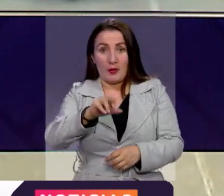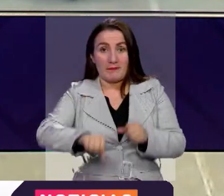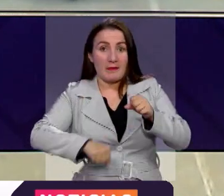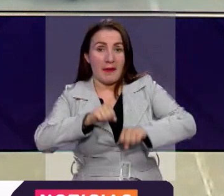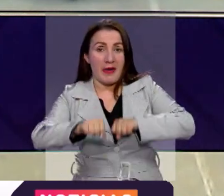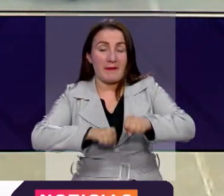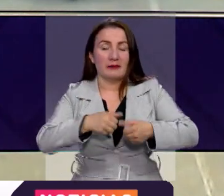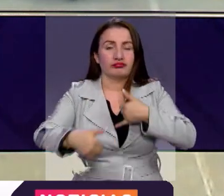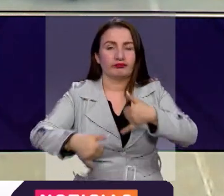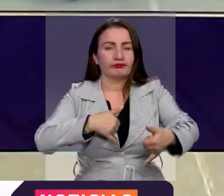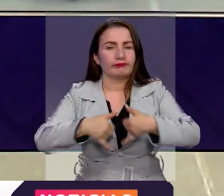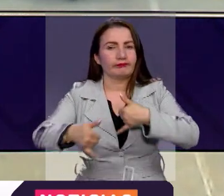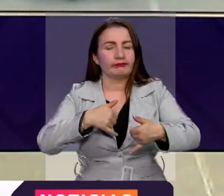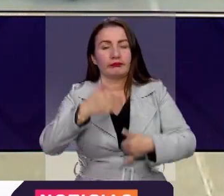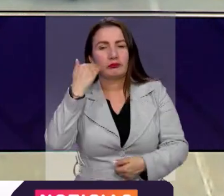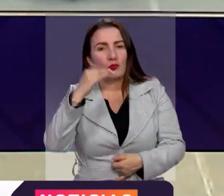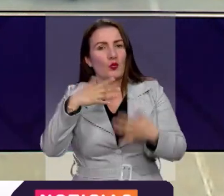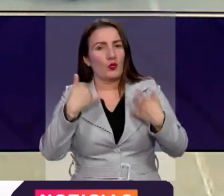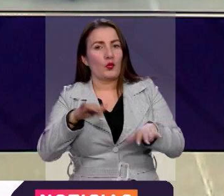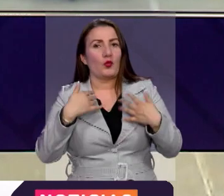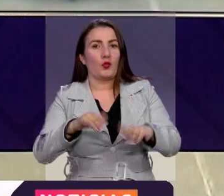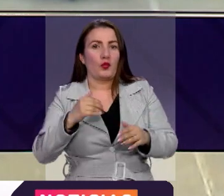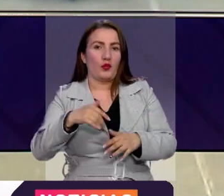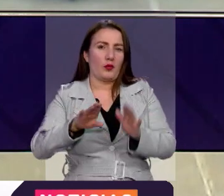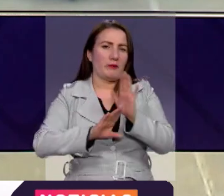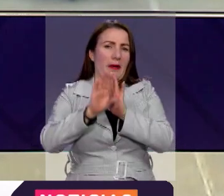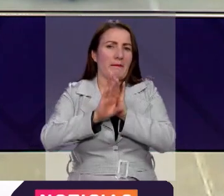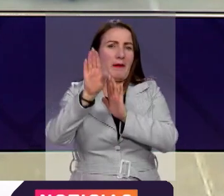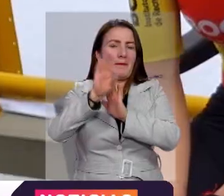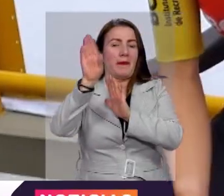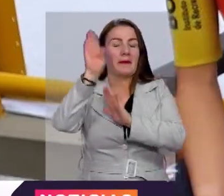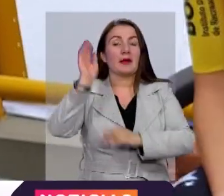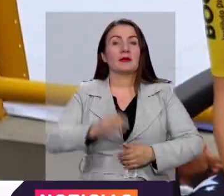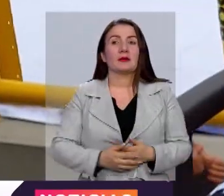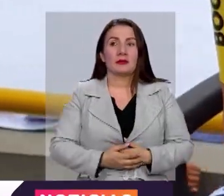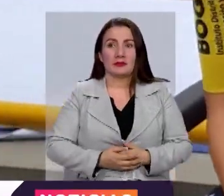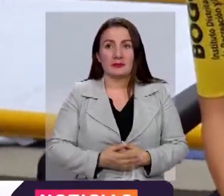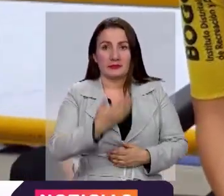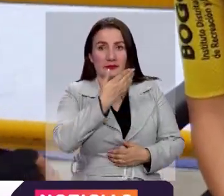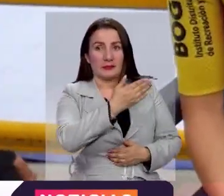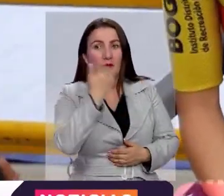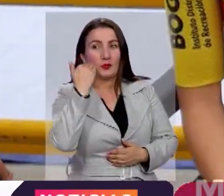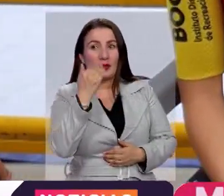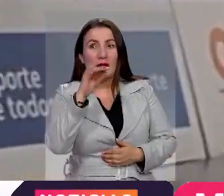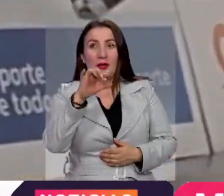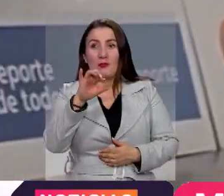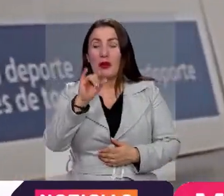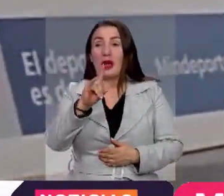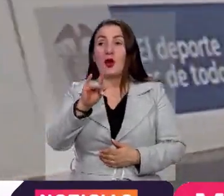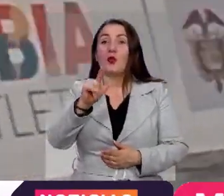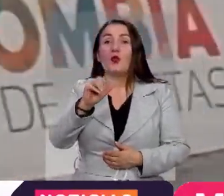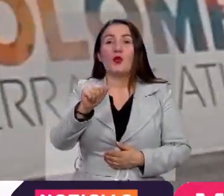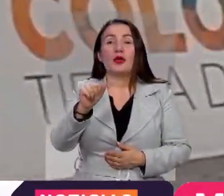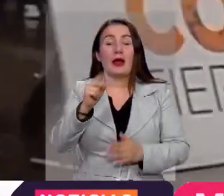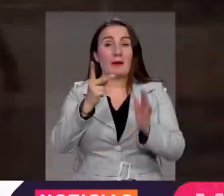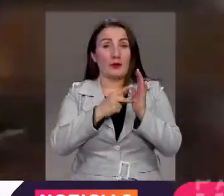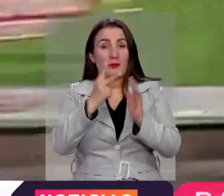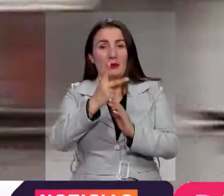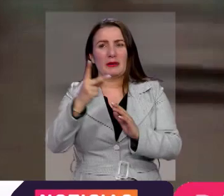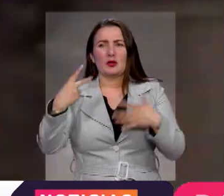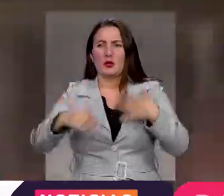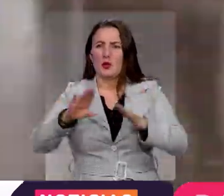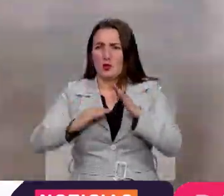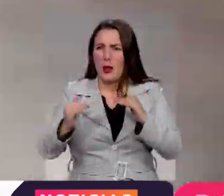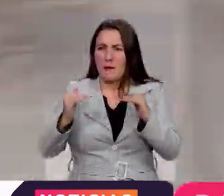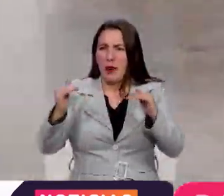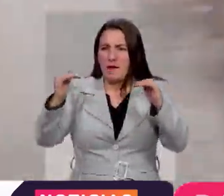pedalista capitalina ha tenido una temporada llena de éxitos. La bogotana Paula Valentina Barrios ha tenido un 2022 con un